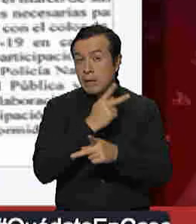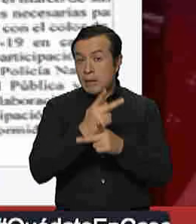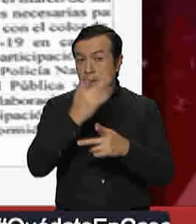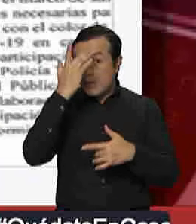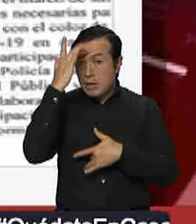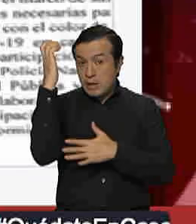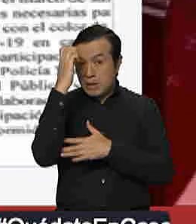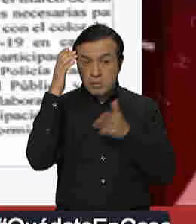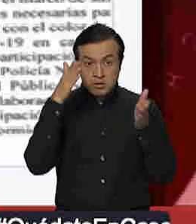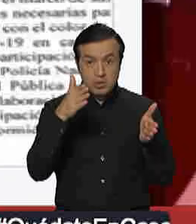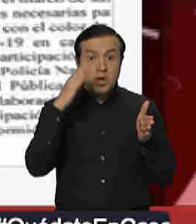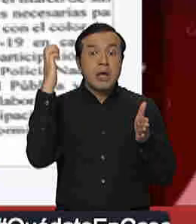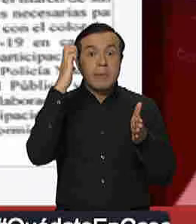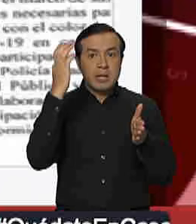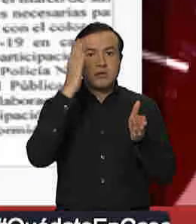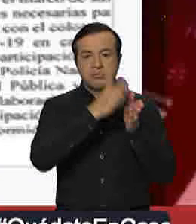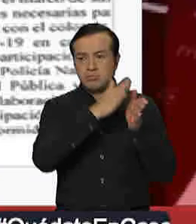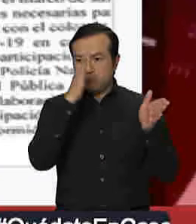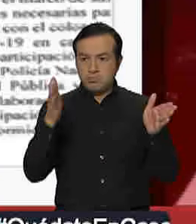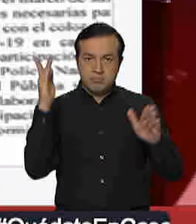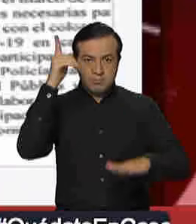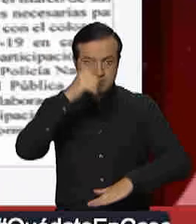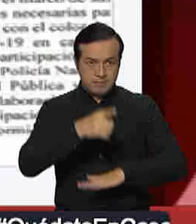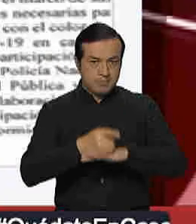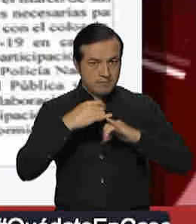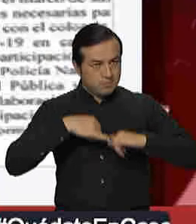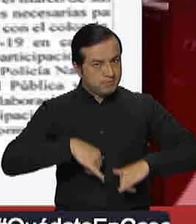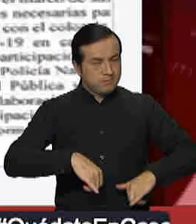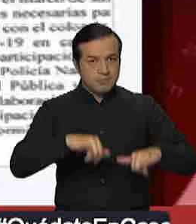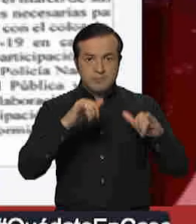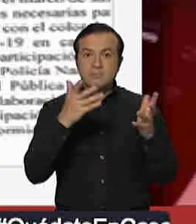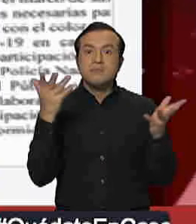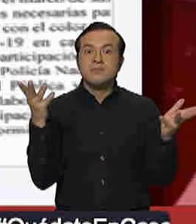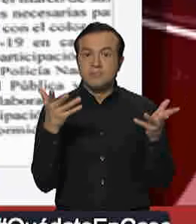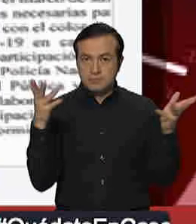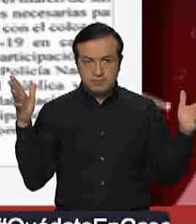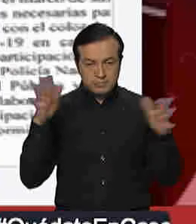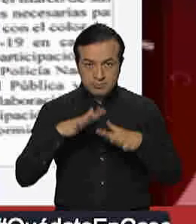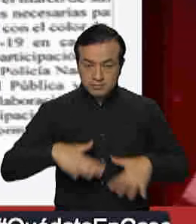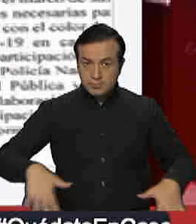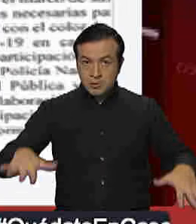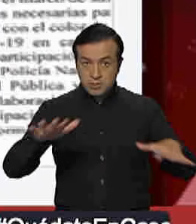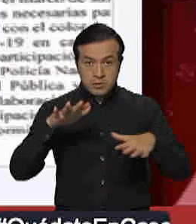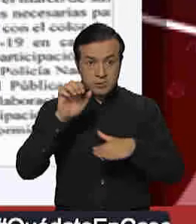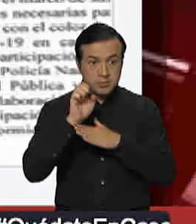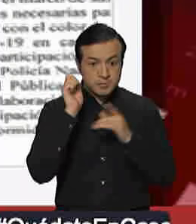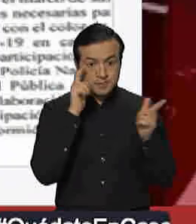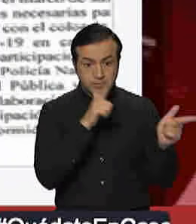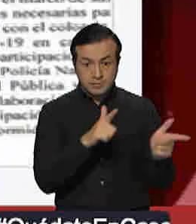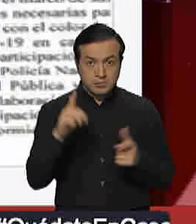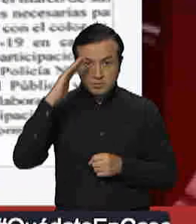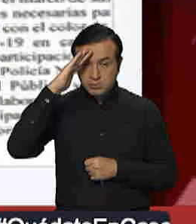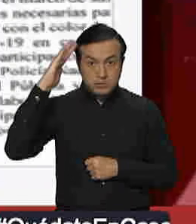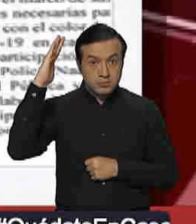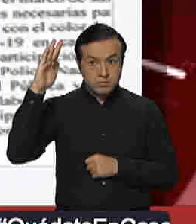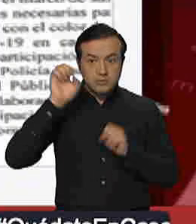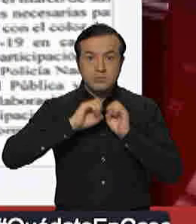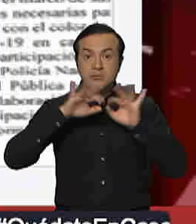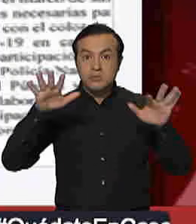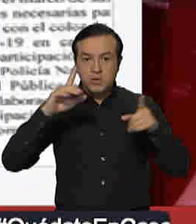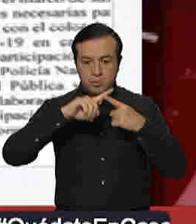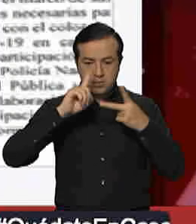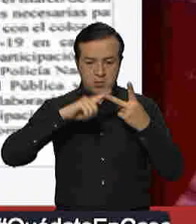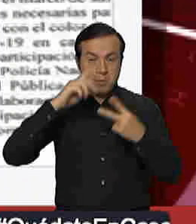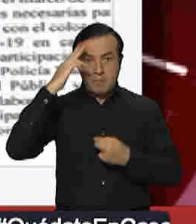Al renovar el estado de excepción, dispone que se mantenga la movilización en todo el territorio nacional de la Policía Nacional, las